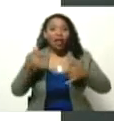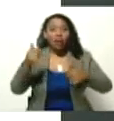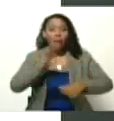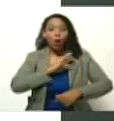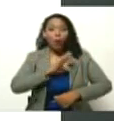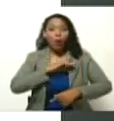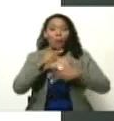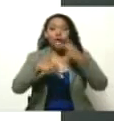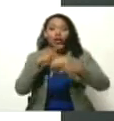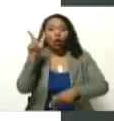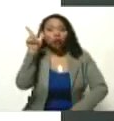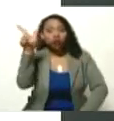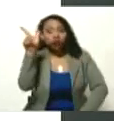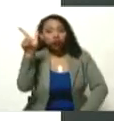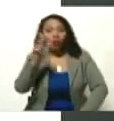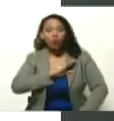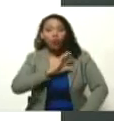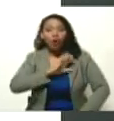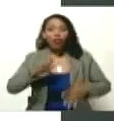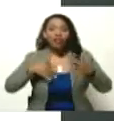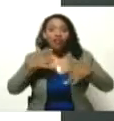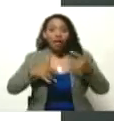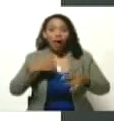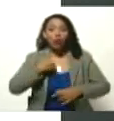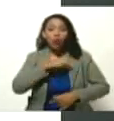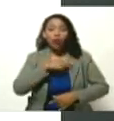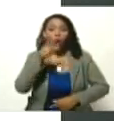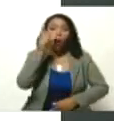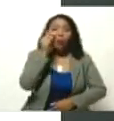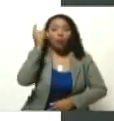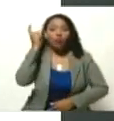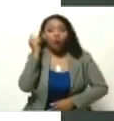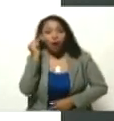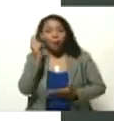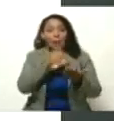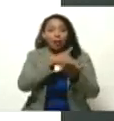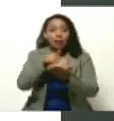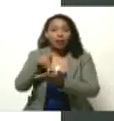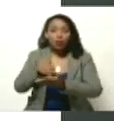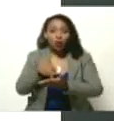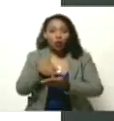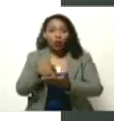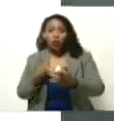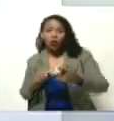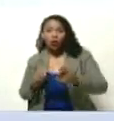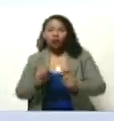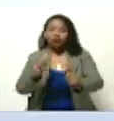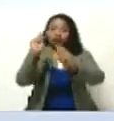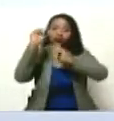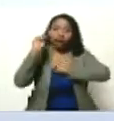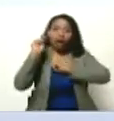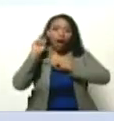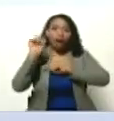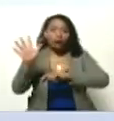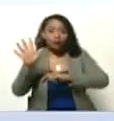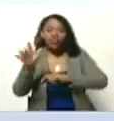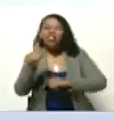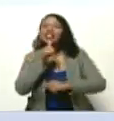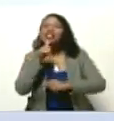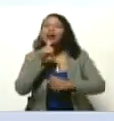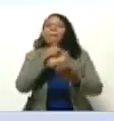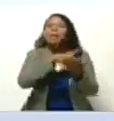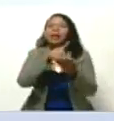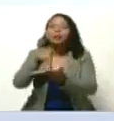Partido Socialista Unido de Venezuela, y nuestros militantes, mujeres y hombres, la asumen así. ¿Quiénes